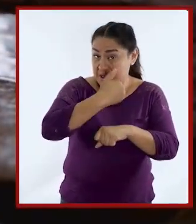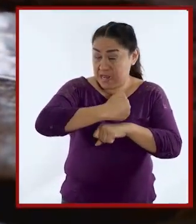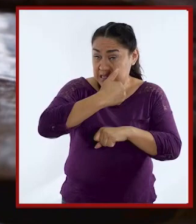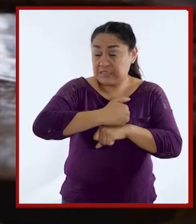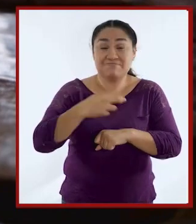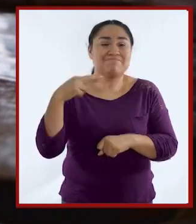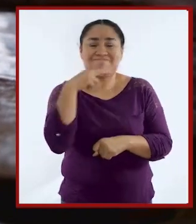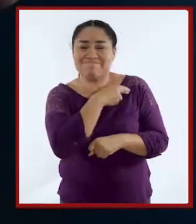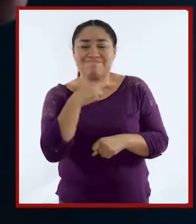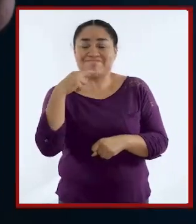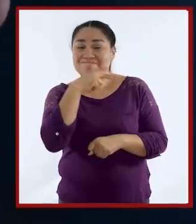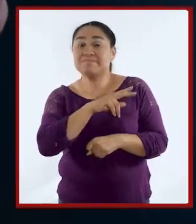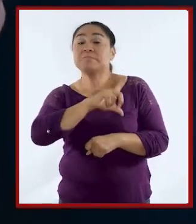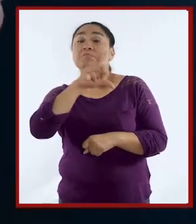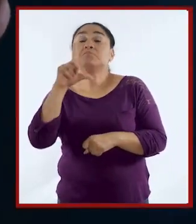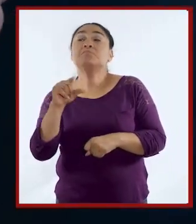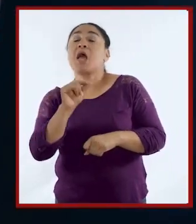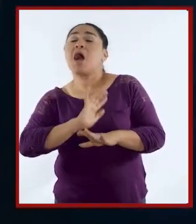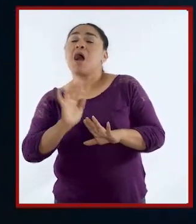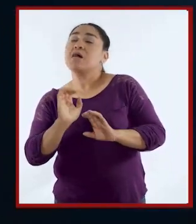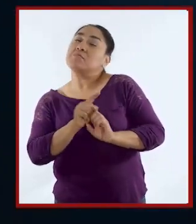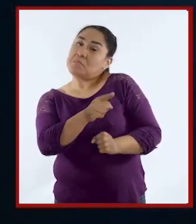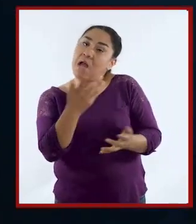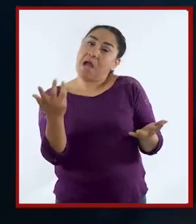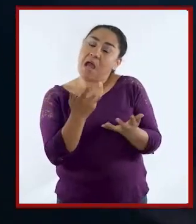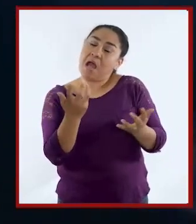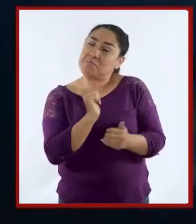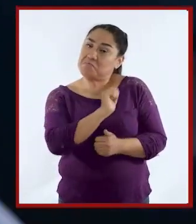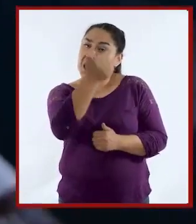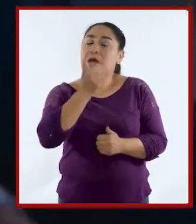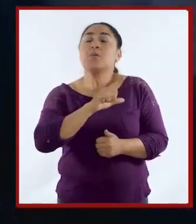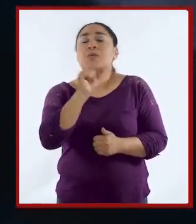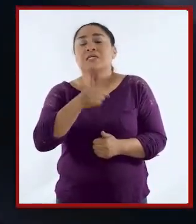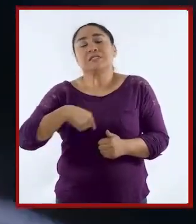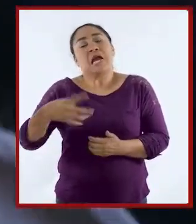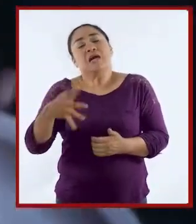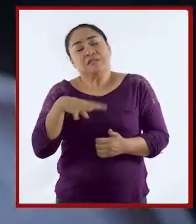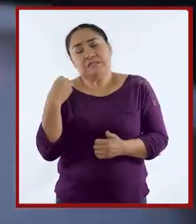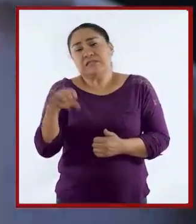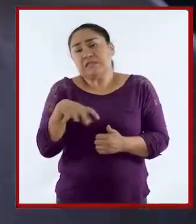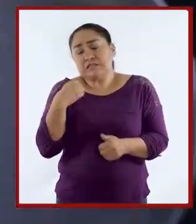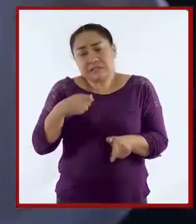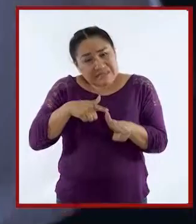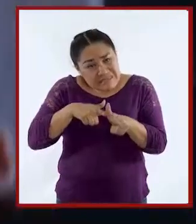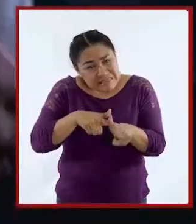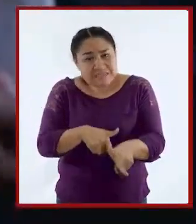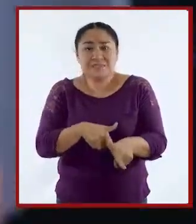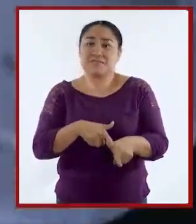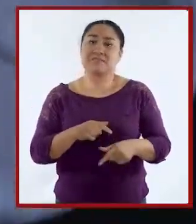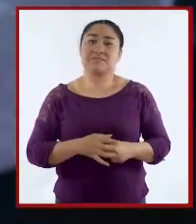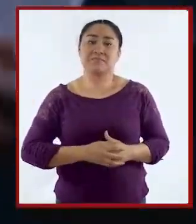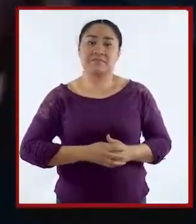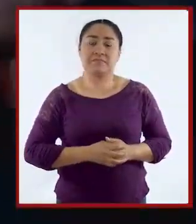primaria, pues nos dejaron solos y aquí estamos nosotros sacándolos adelante de todas maneras.